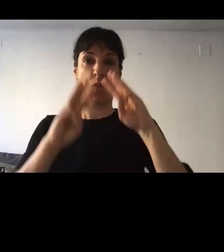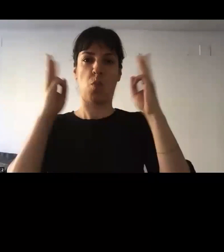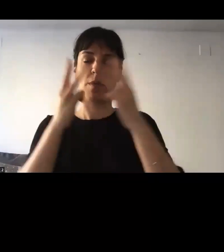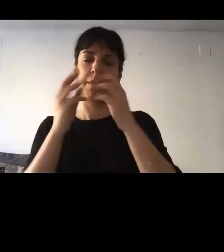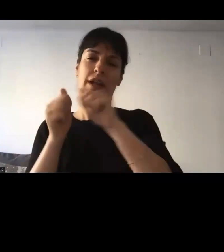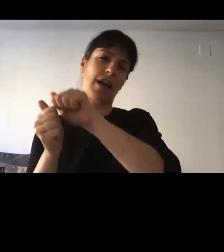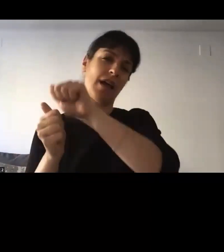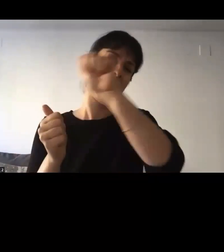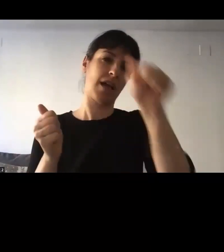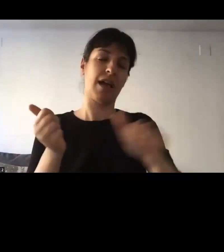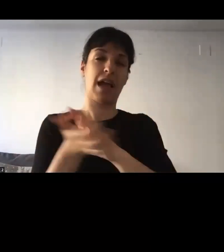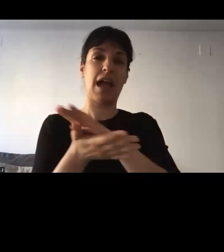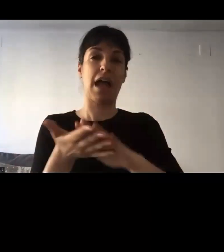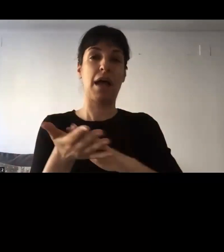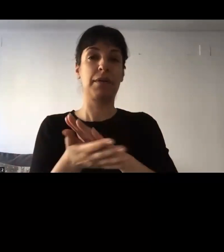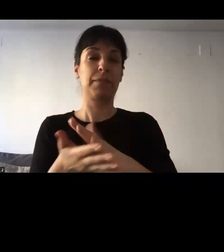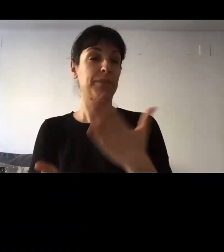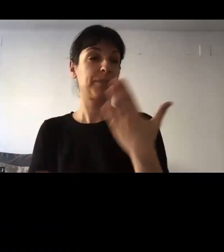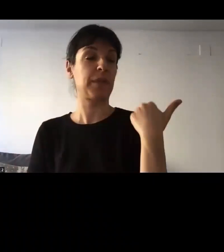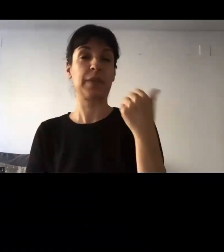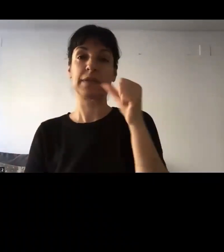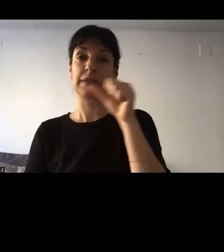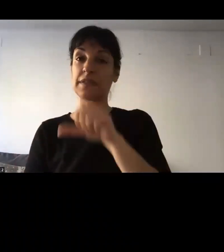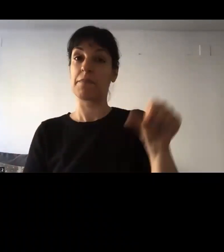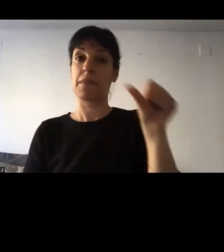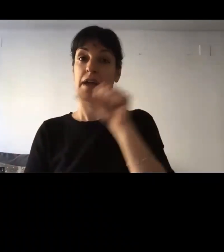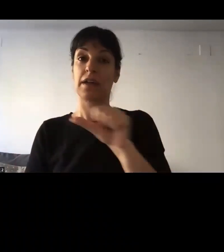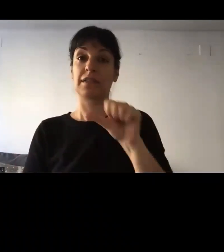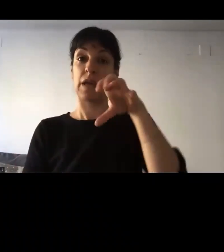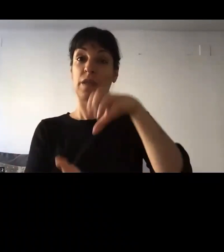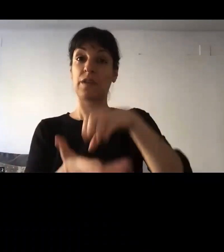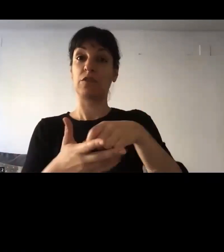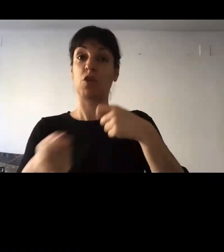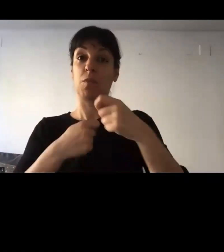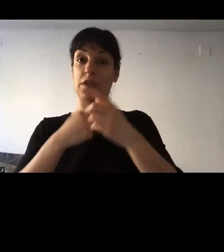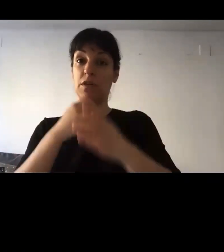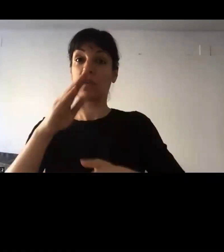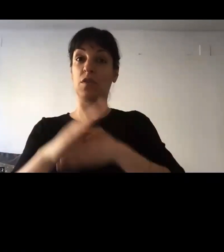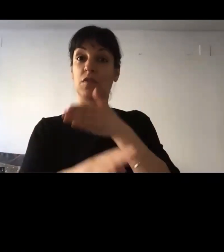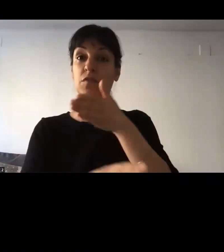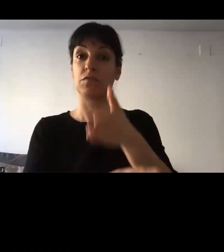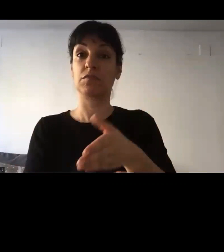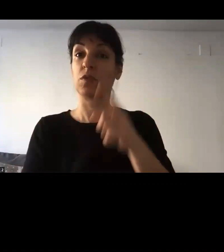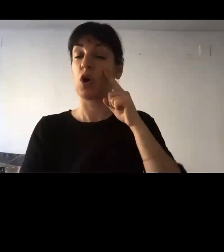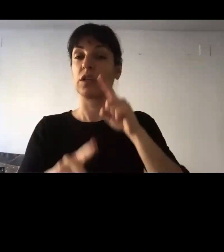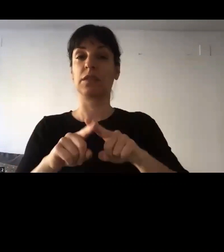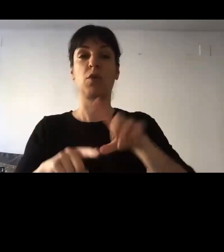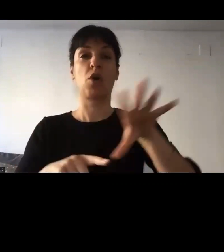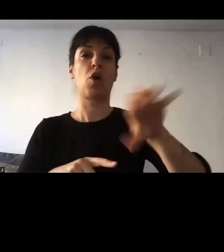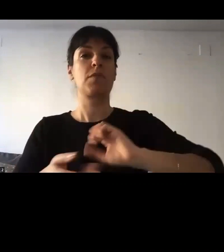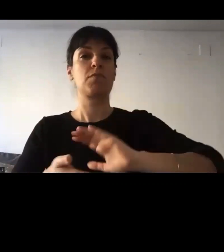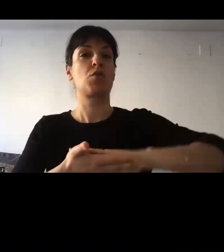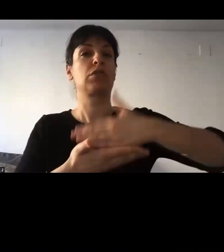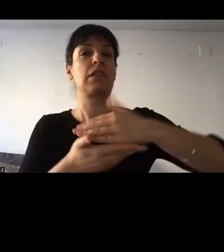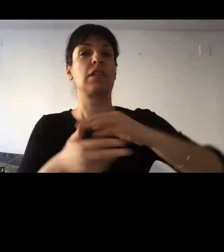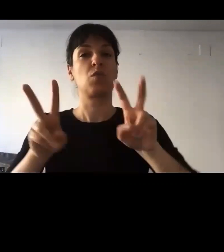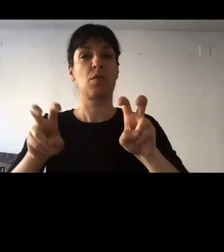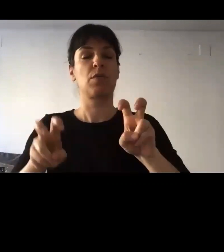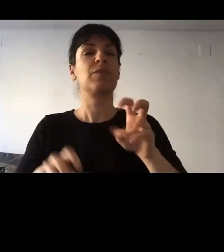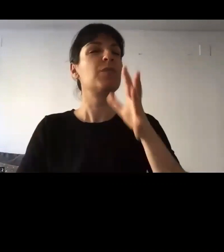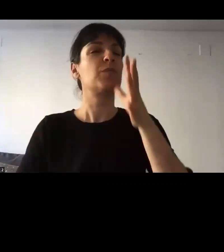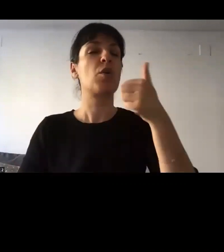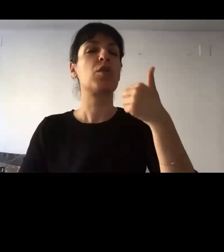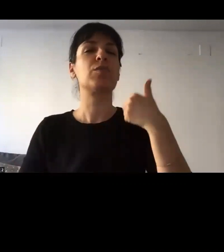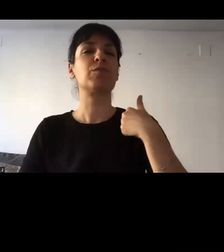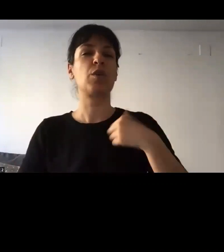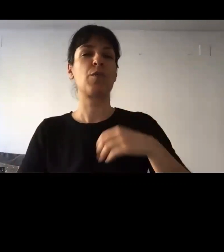hace unas semanas fui a un centro comercial a comprarme un nuevo dispositivo portátil, porque bueno, yo soy ingeniero informático y